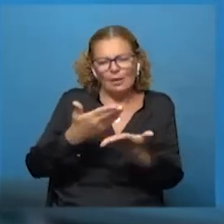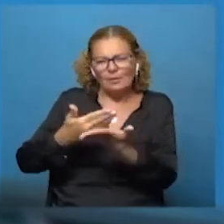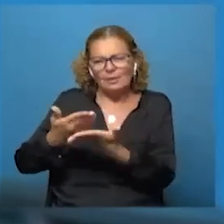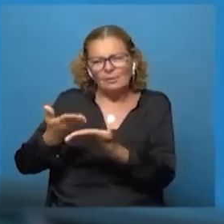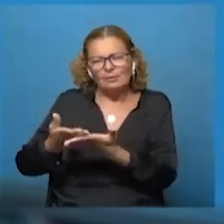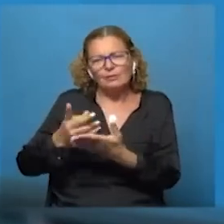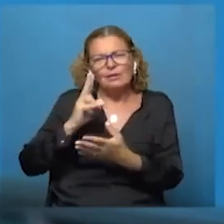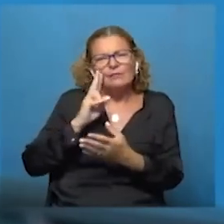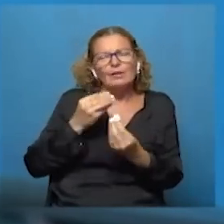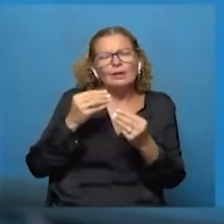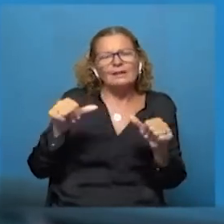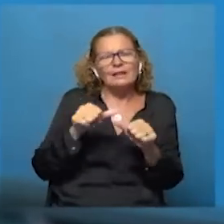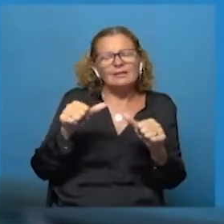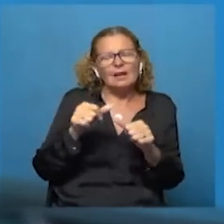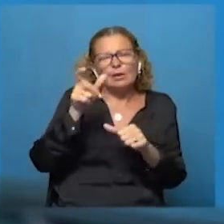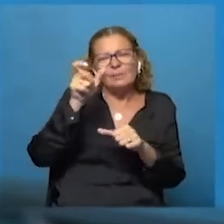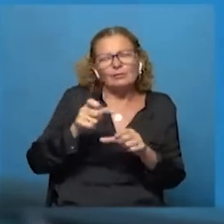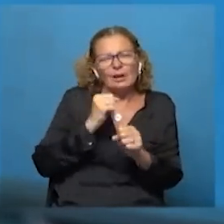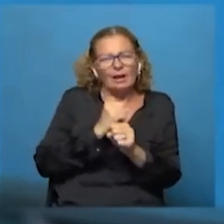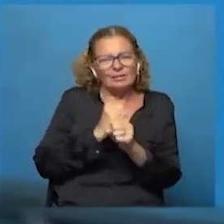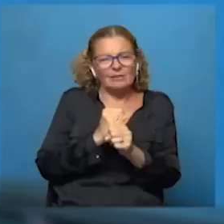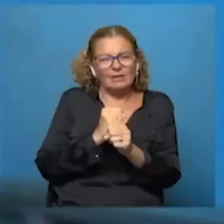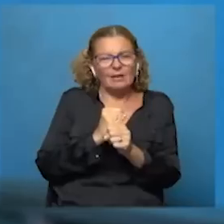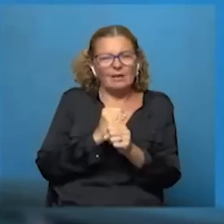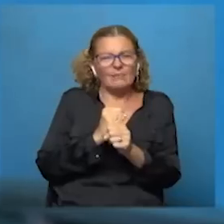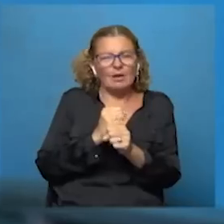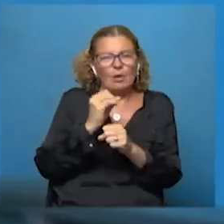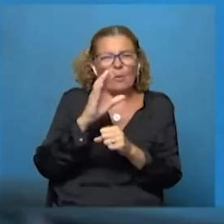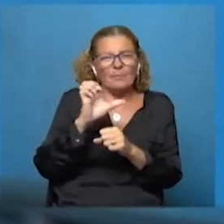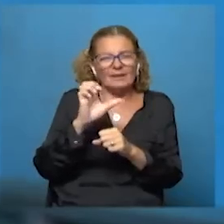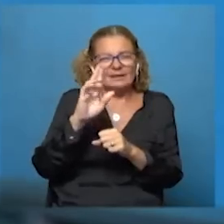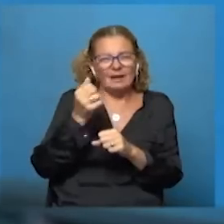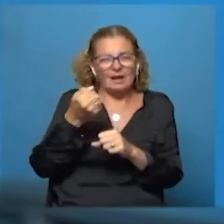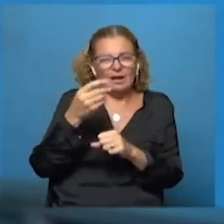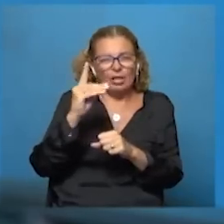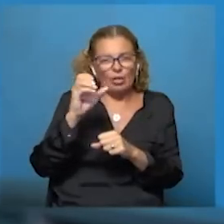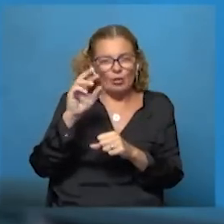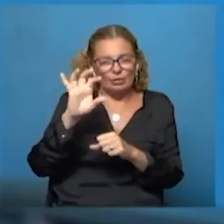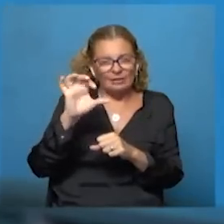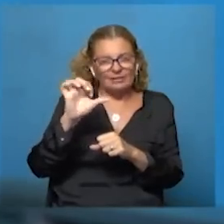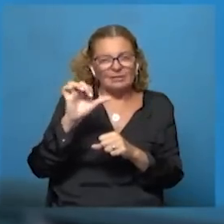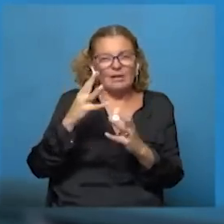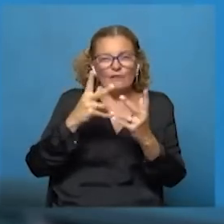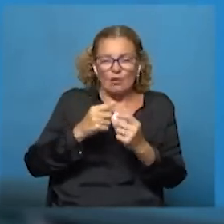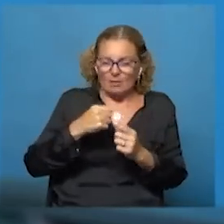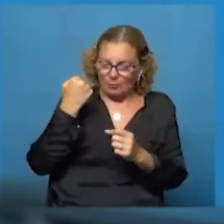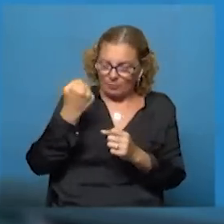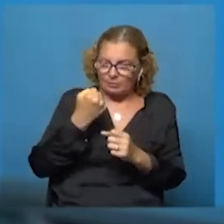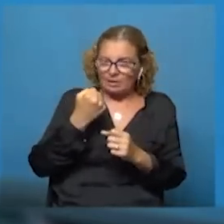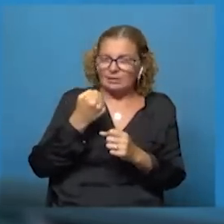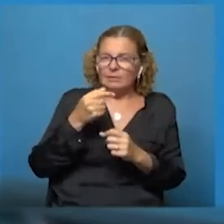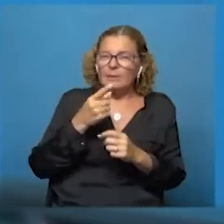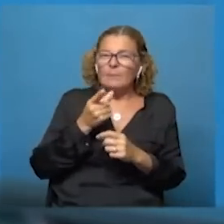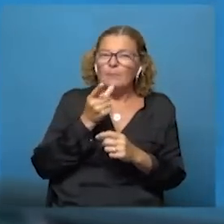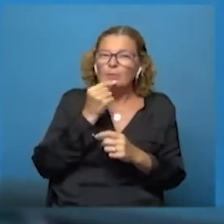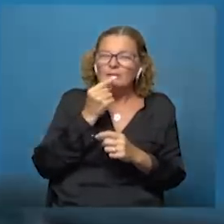con qué se hacía con la gente que trabajaba como los operadores que Marta lo había planteado en forma muy intensa operadores